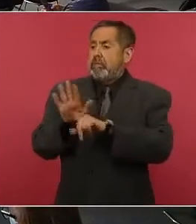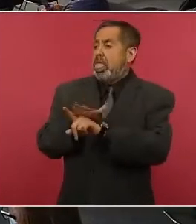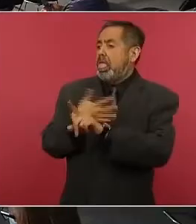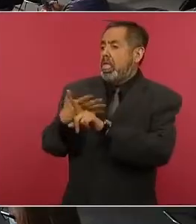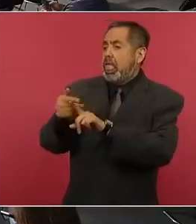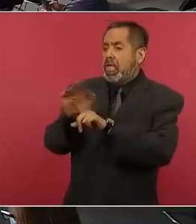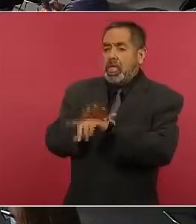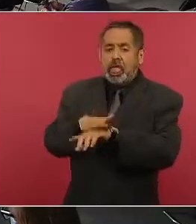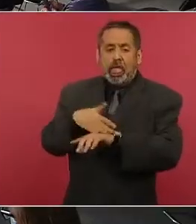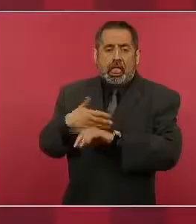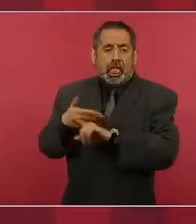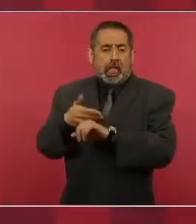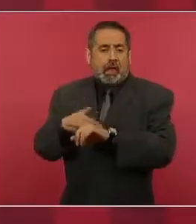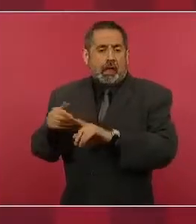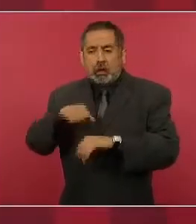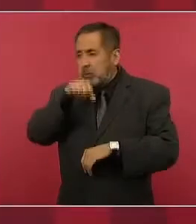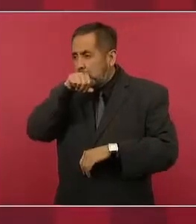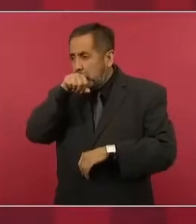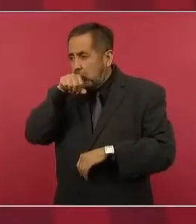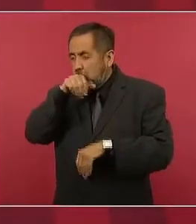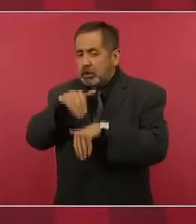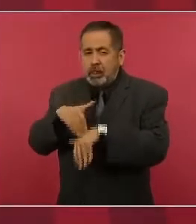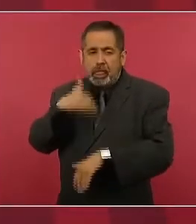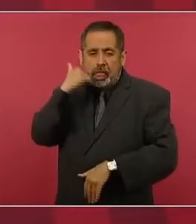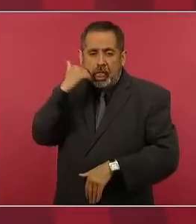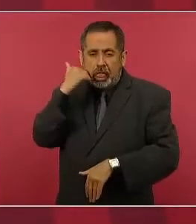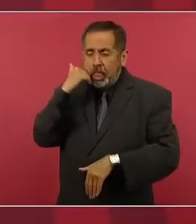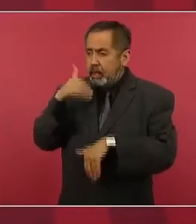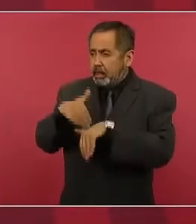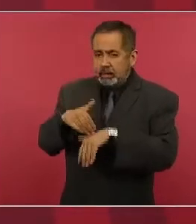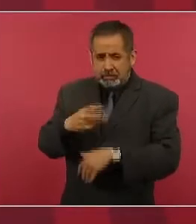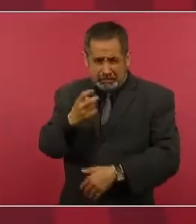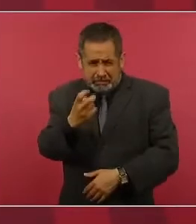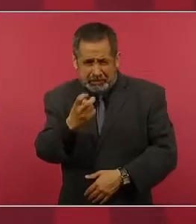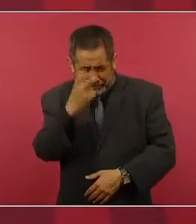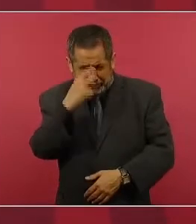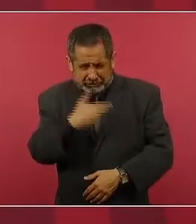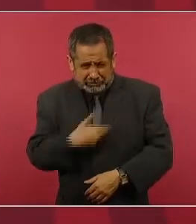salameros, lambiscones, barberos,